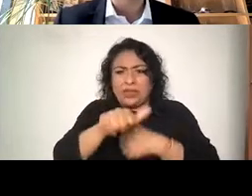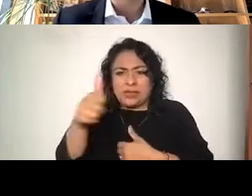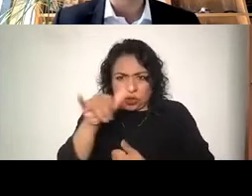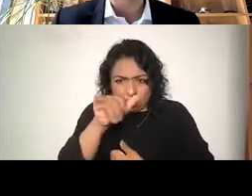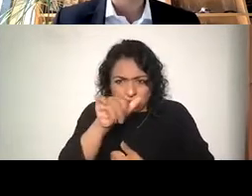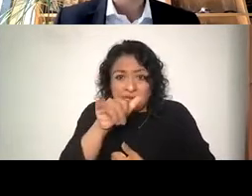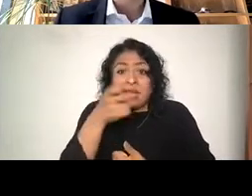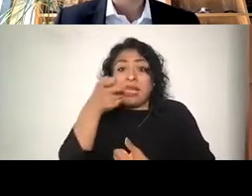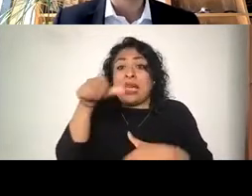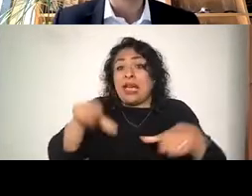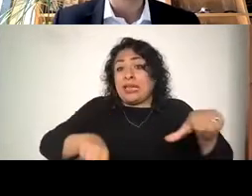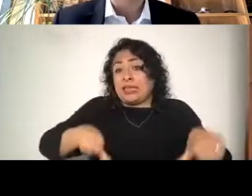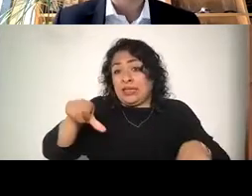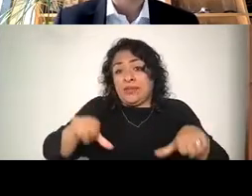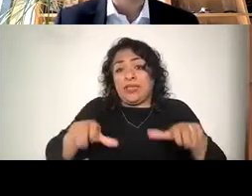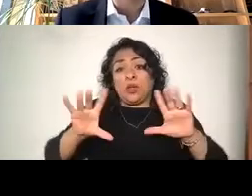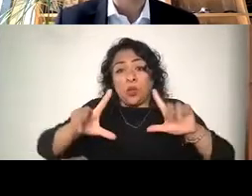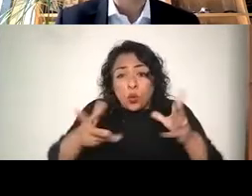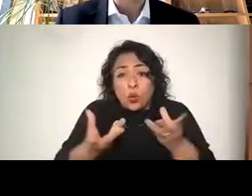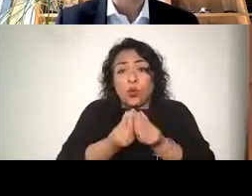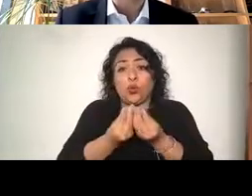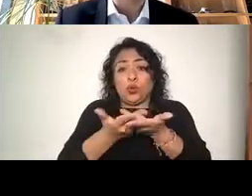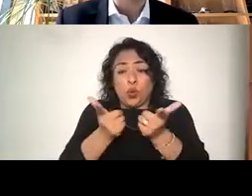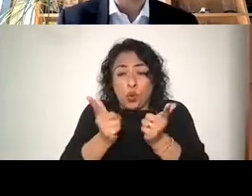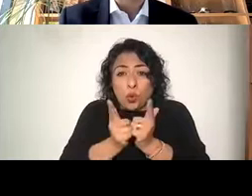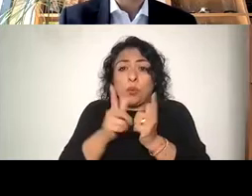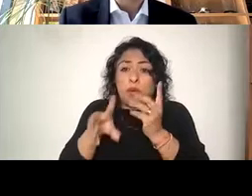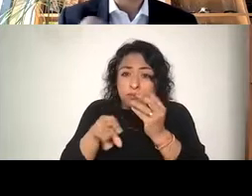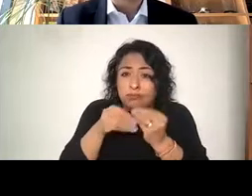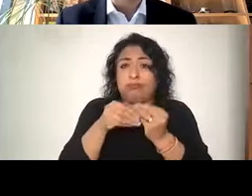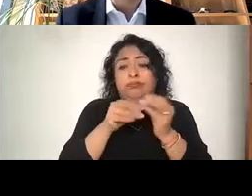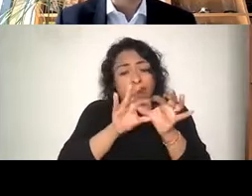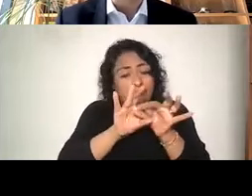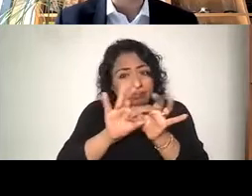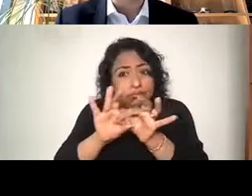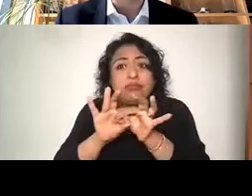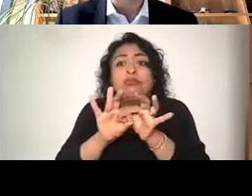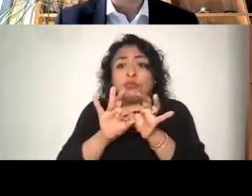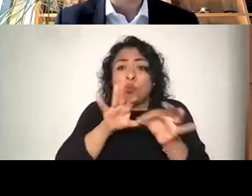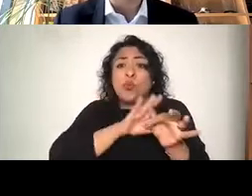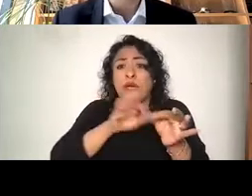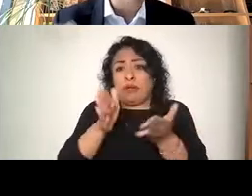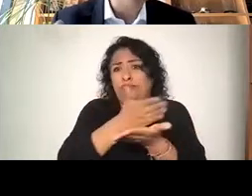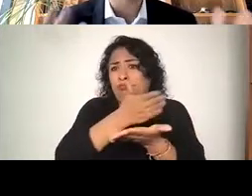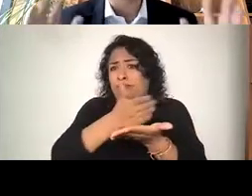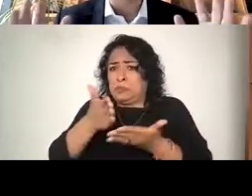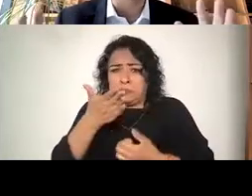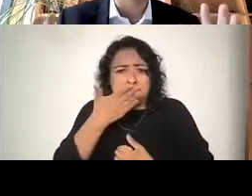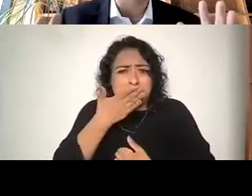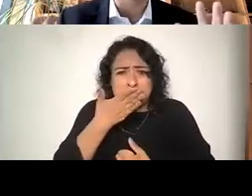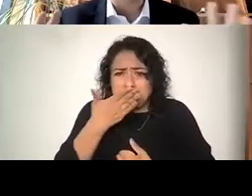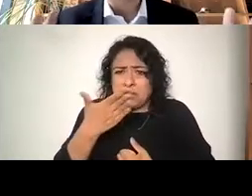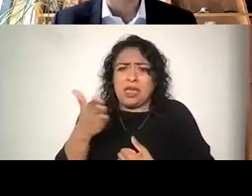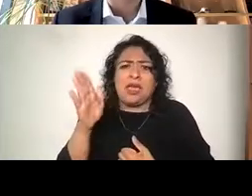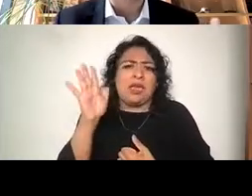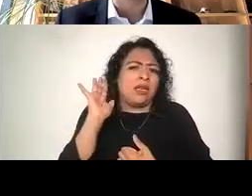una actividad que agrupa y que suma, se articula y pueden dividir muy bien, o